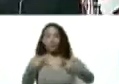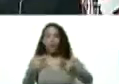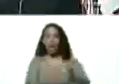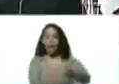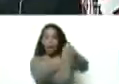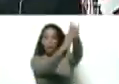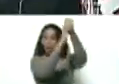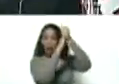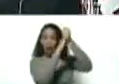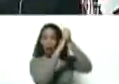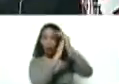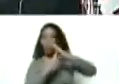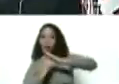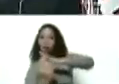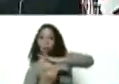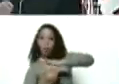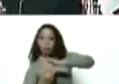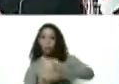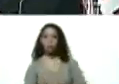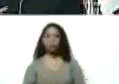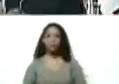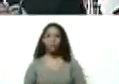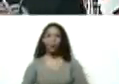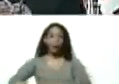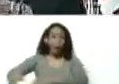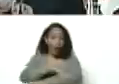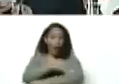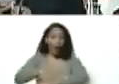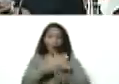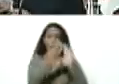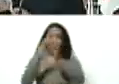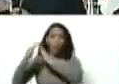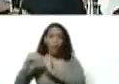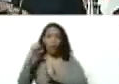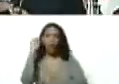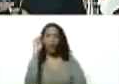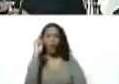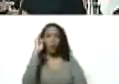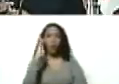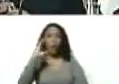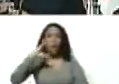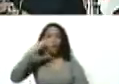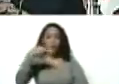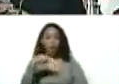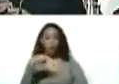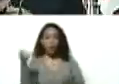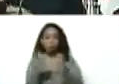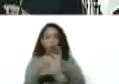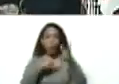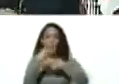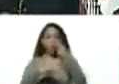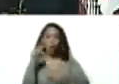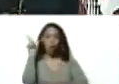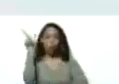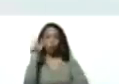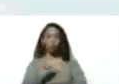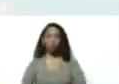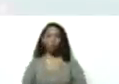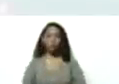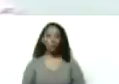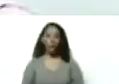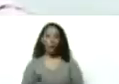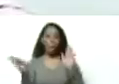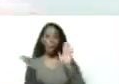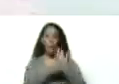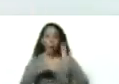liderazgo de base en las calles, comunidades y UBCH del Partido Socialista Unido de Venezuela. En el